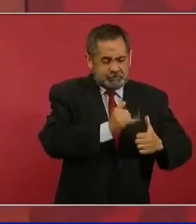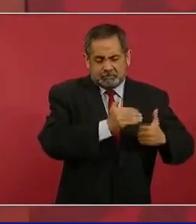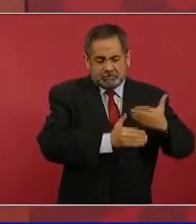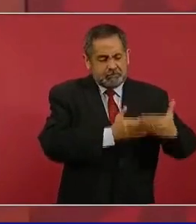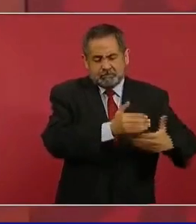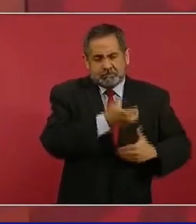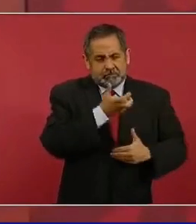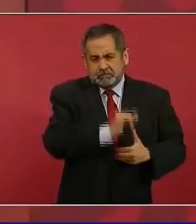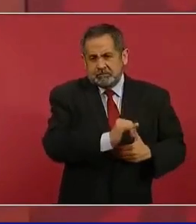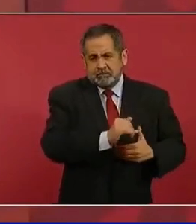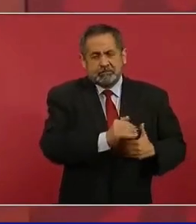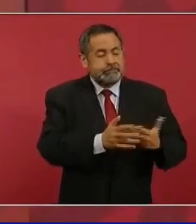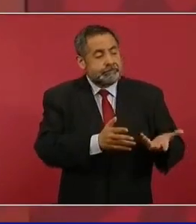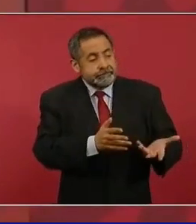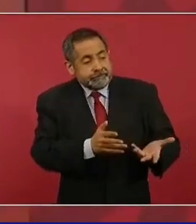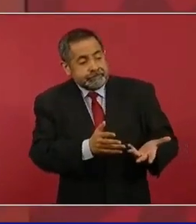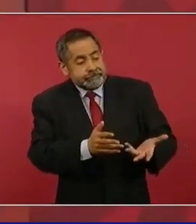Es